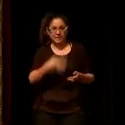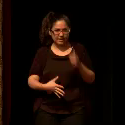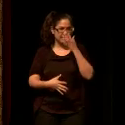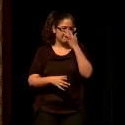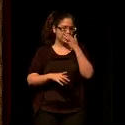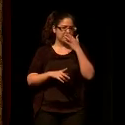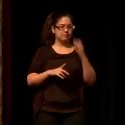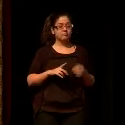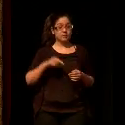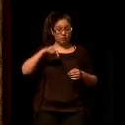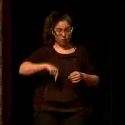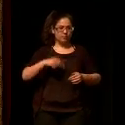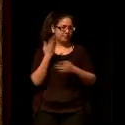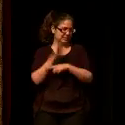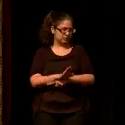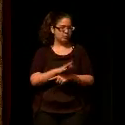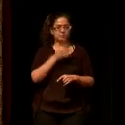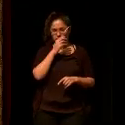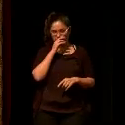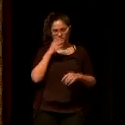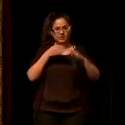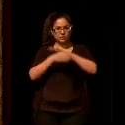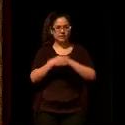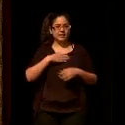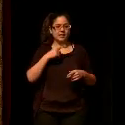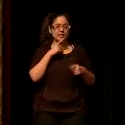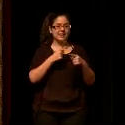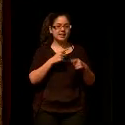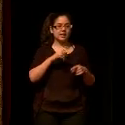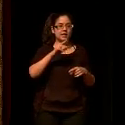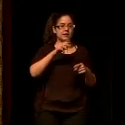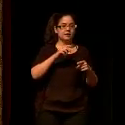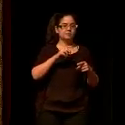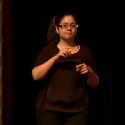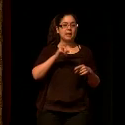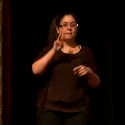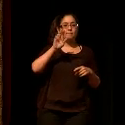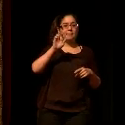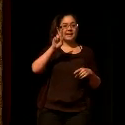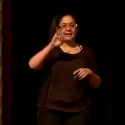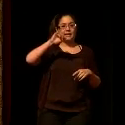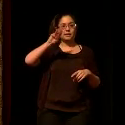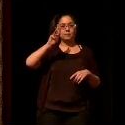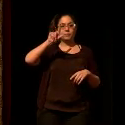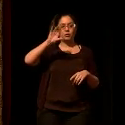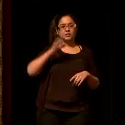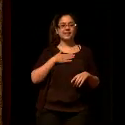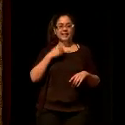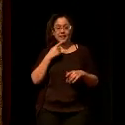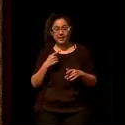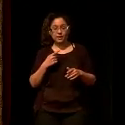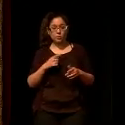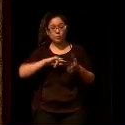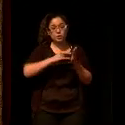que vengo a presentar esta mañana vale introducción pedí plus es un proyecto de un viaje a 15